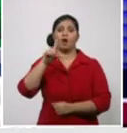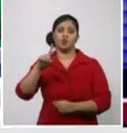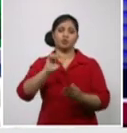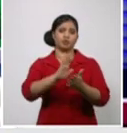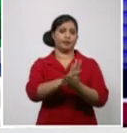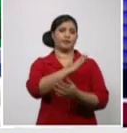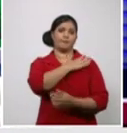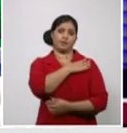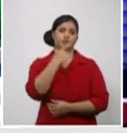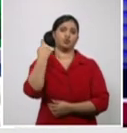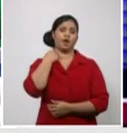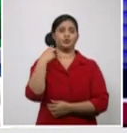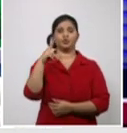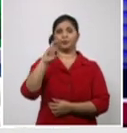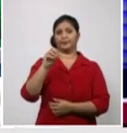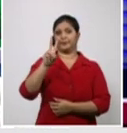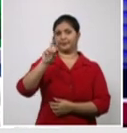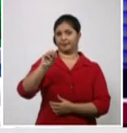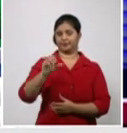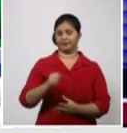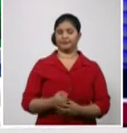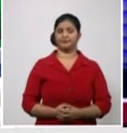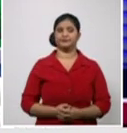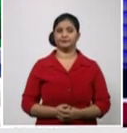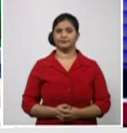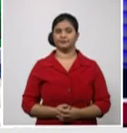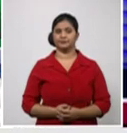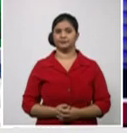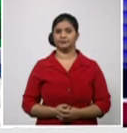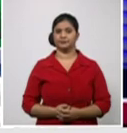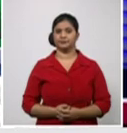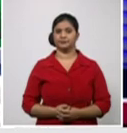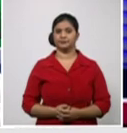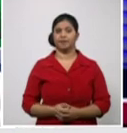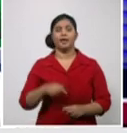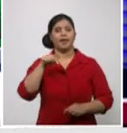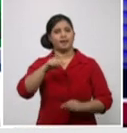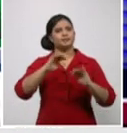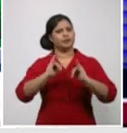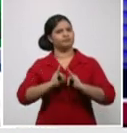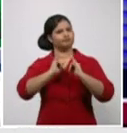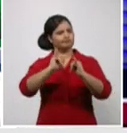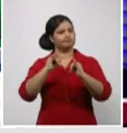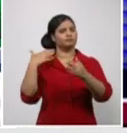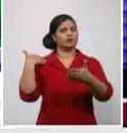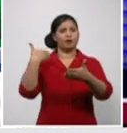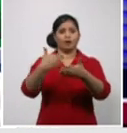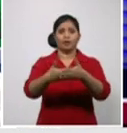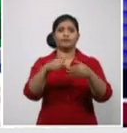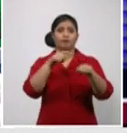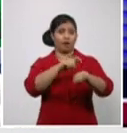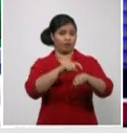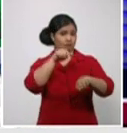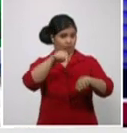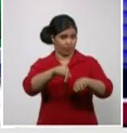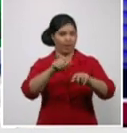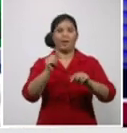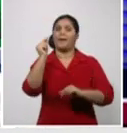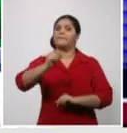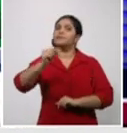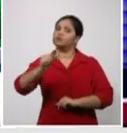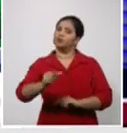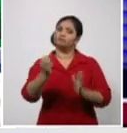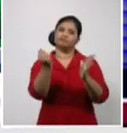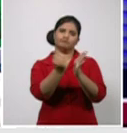del 2020. Es la cifra que tenemos acumulado de personas con COVID-19 diagnosticadas en Cuba.